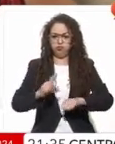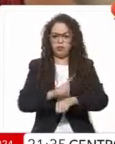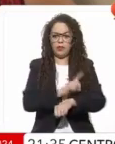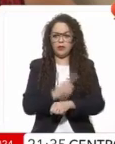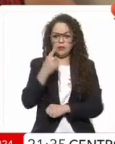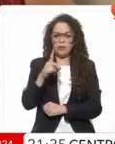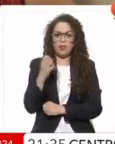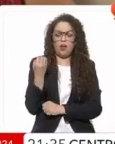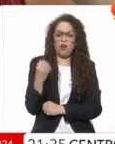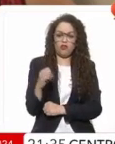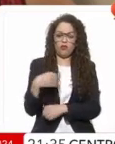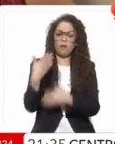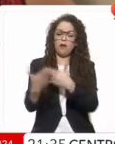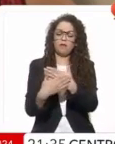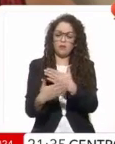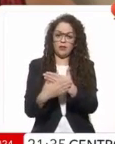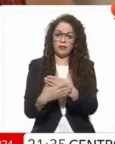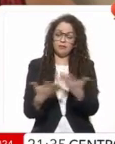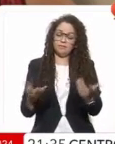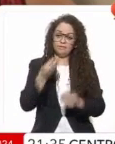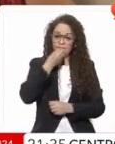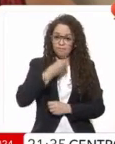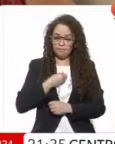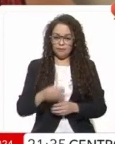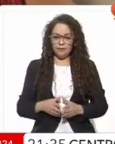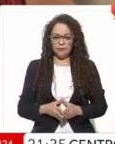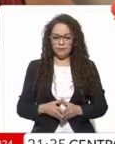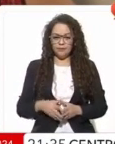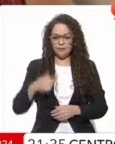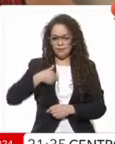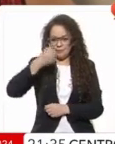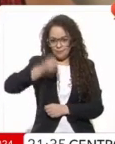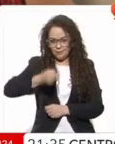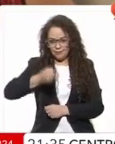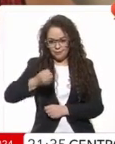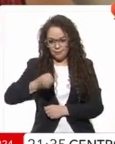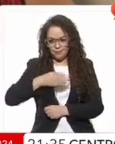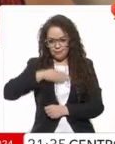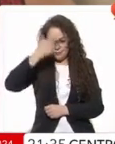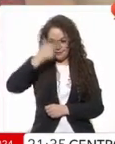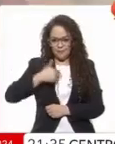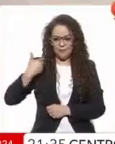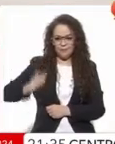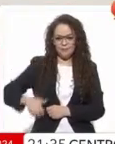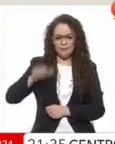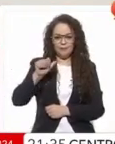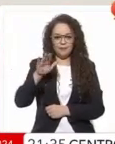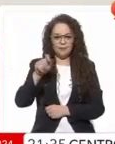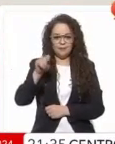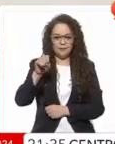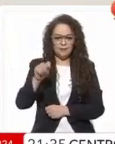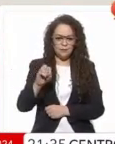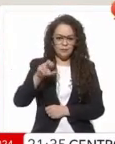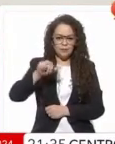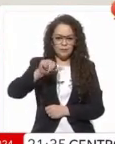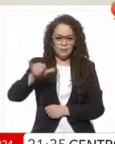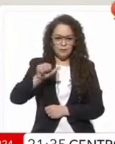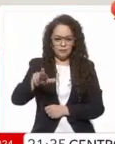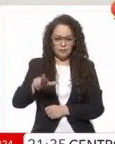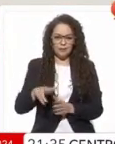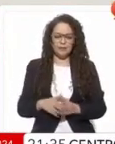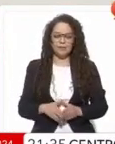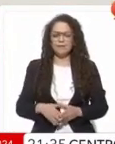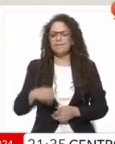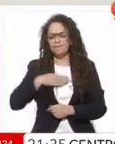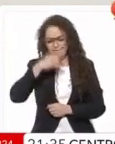1 de octubre. Dulce María, le saluda Alberto Nájar. Buenas noches. Buenas noches, Alberto. Para poder